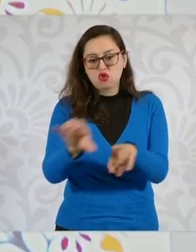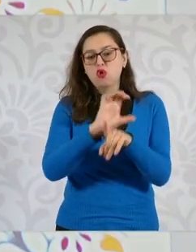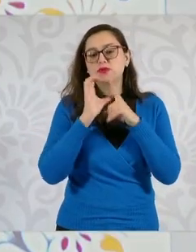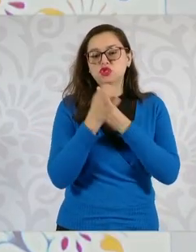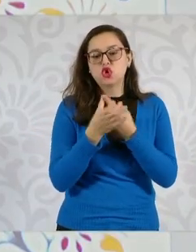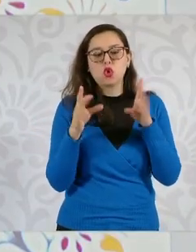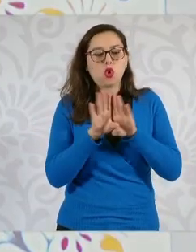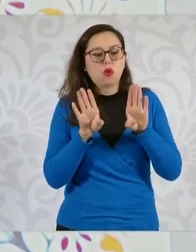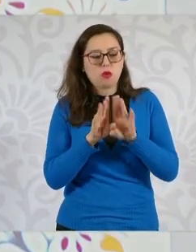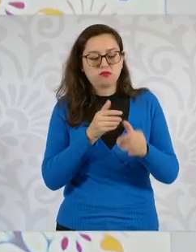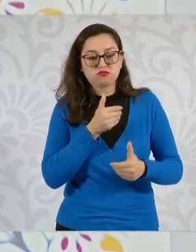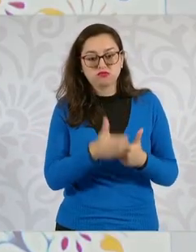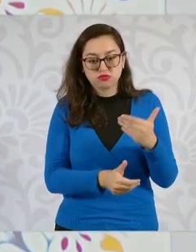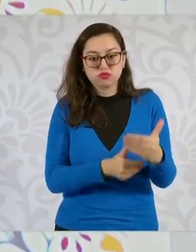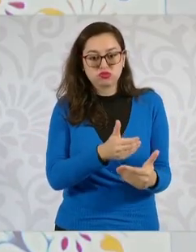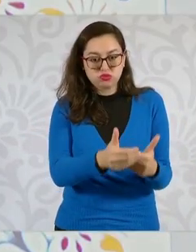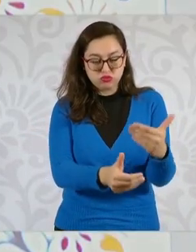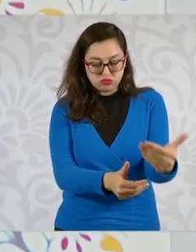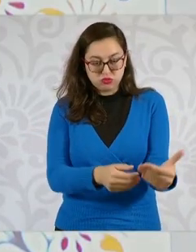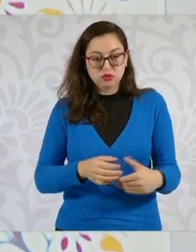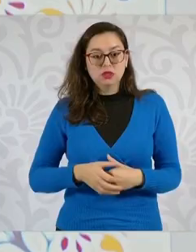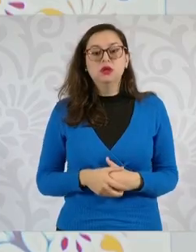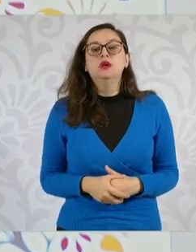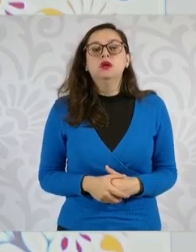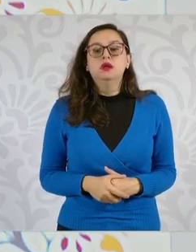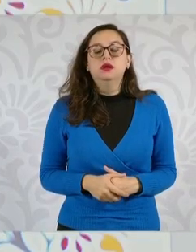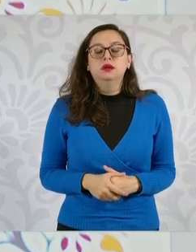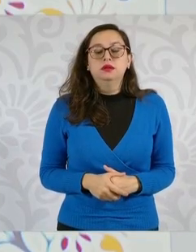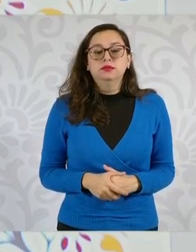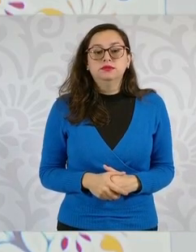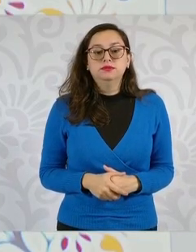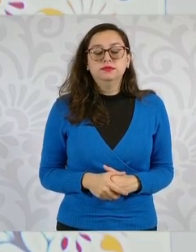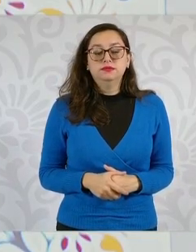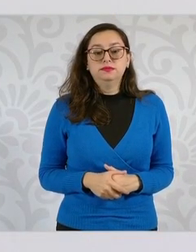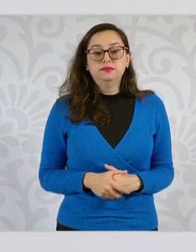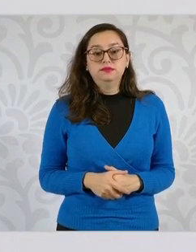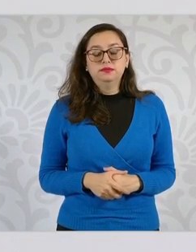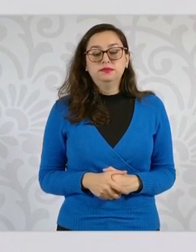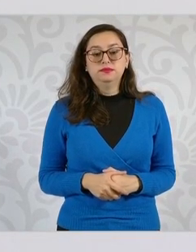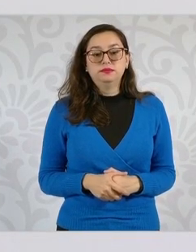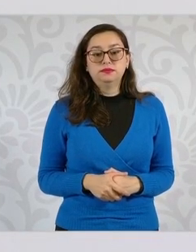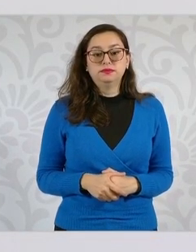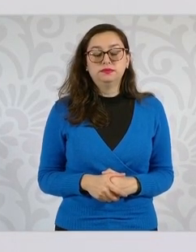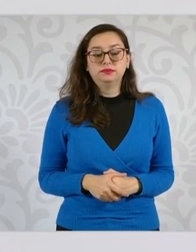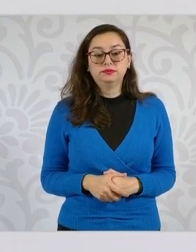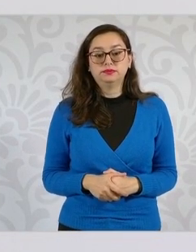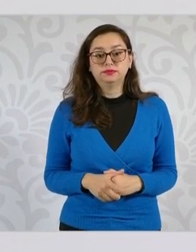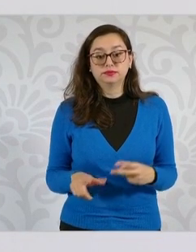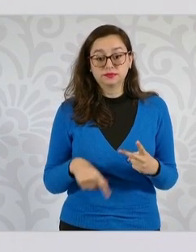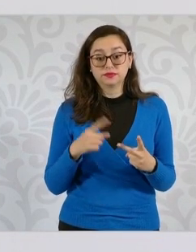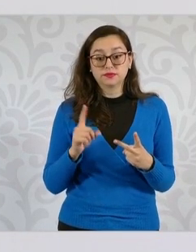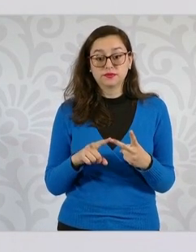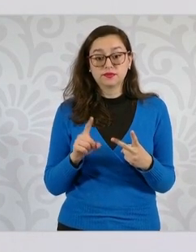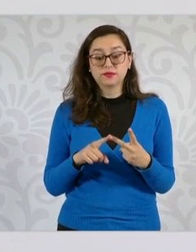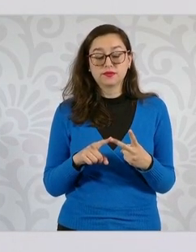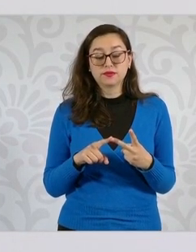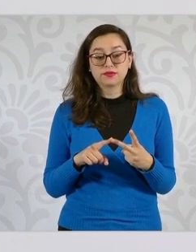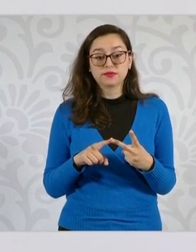comisión y de ese trabajo que se realizó En el segundo caso